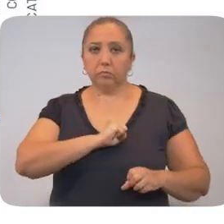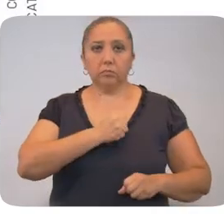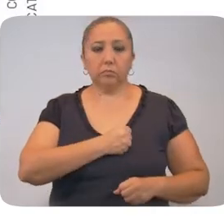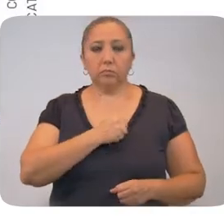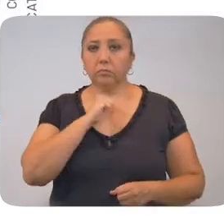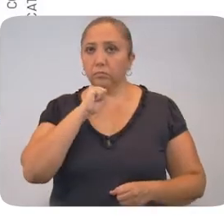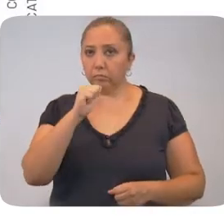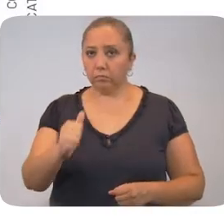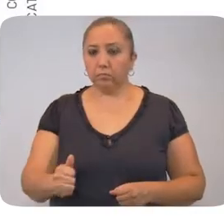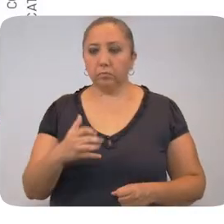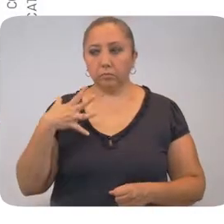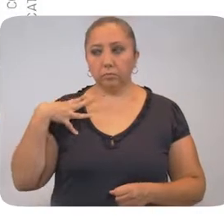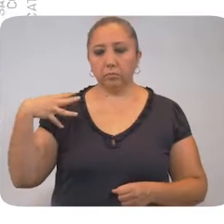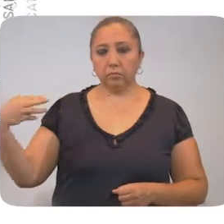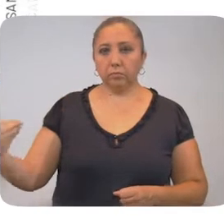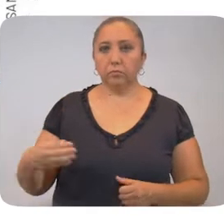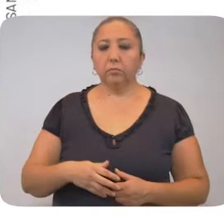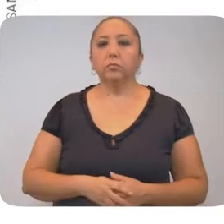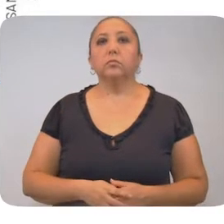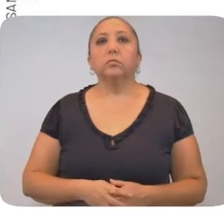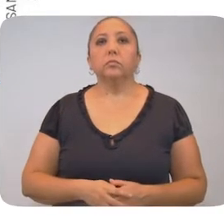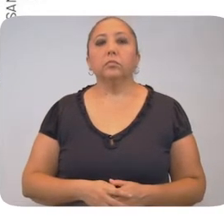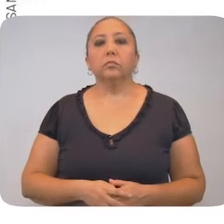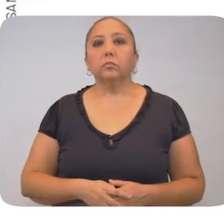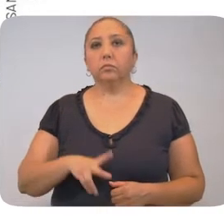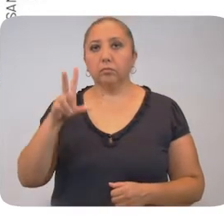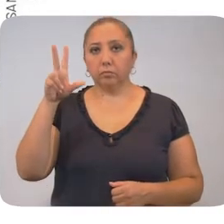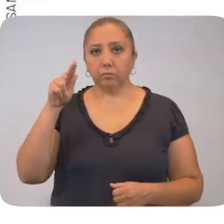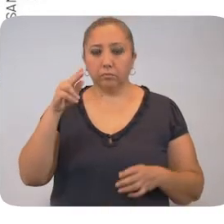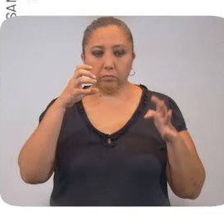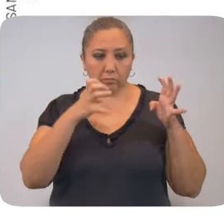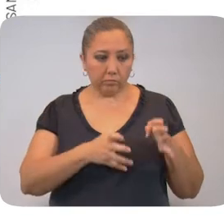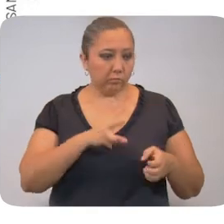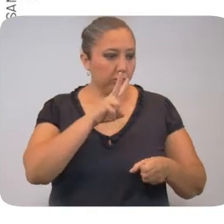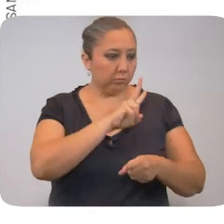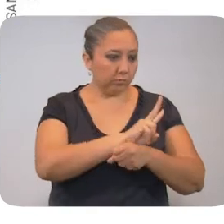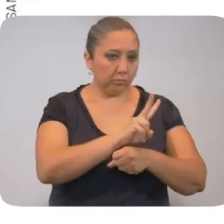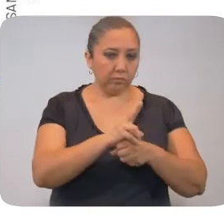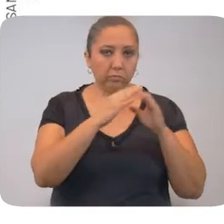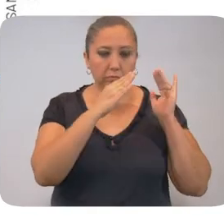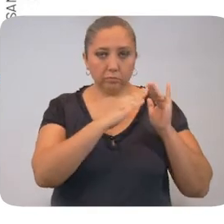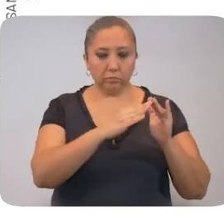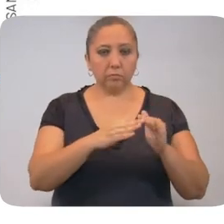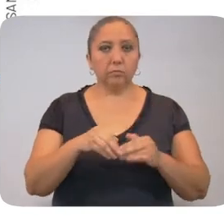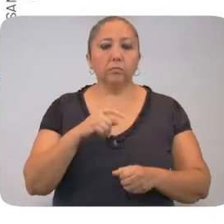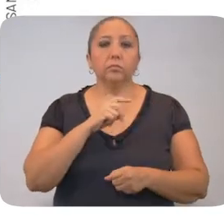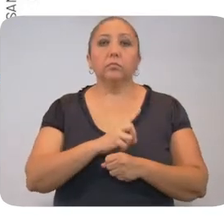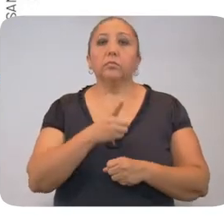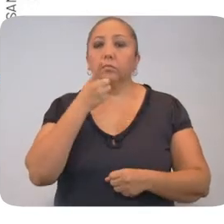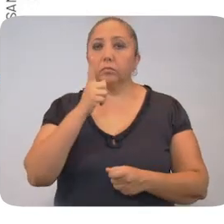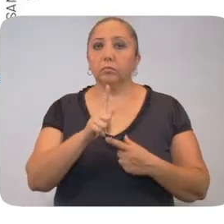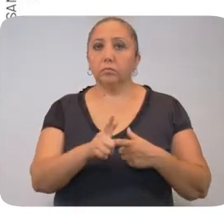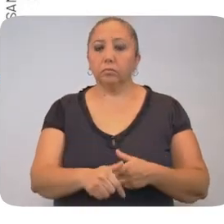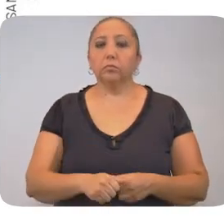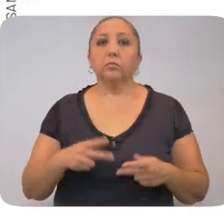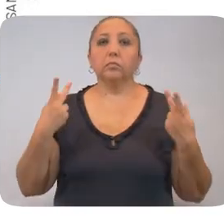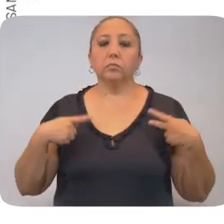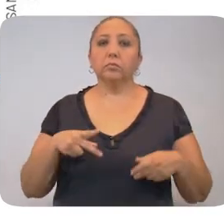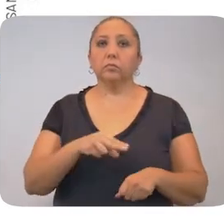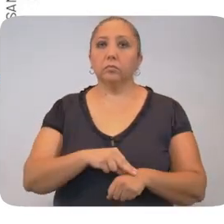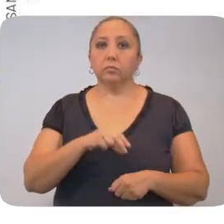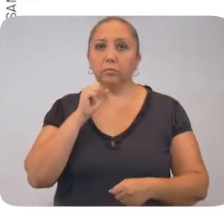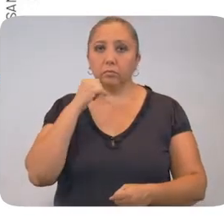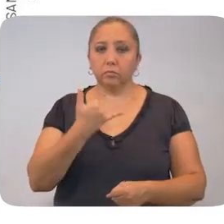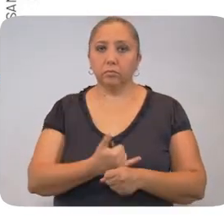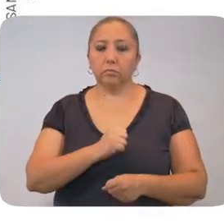No presentan síntomas ni pueden contagiar. 80 están estables, aislados y monitorados constantemente por personal médico